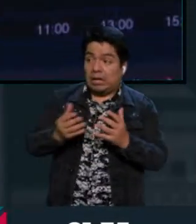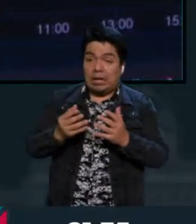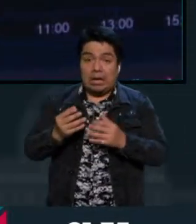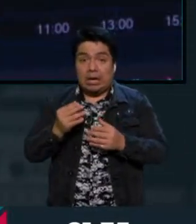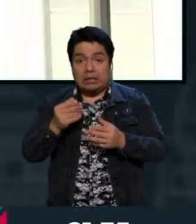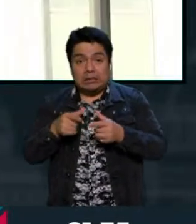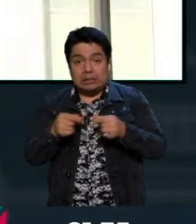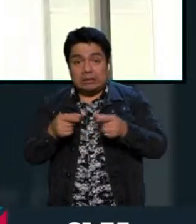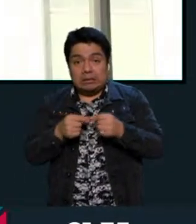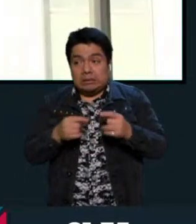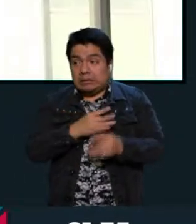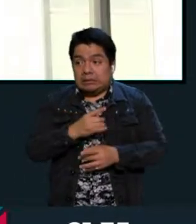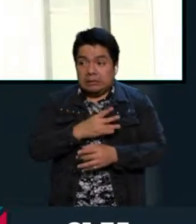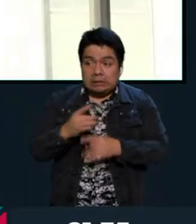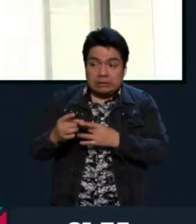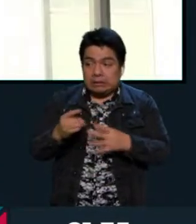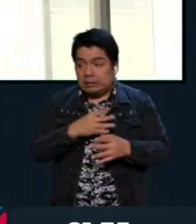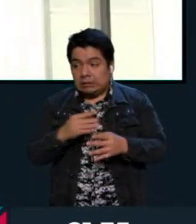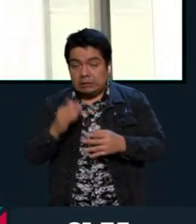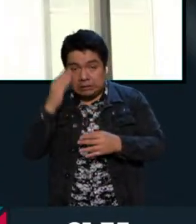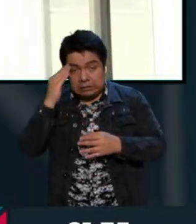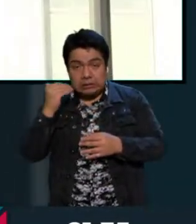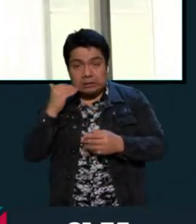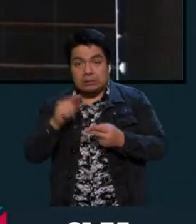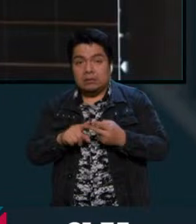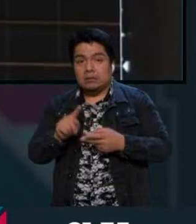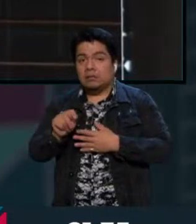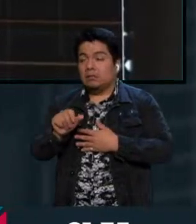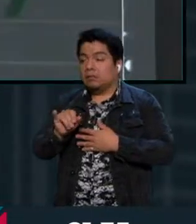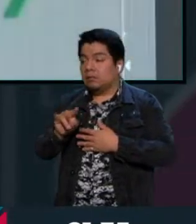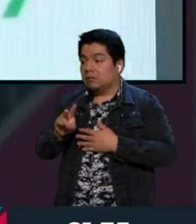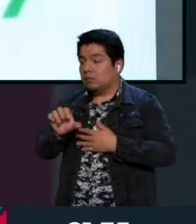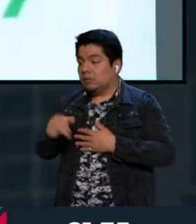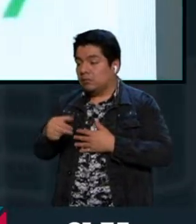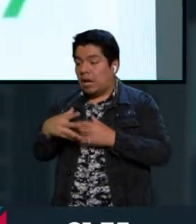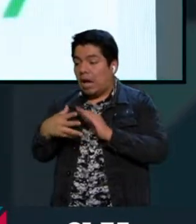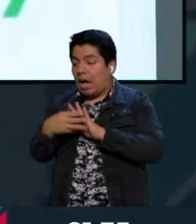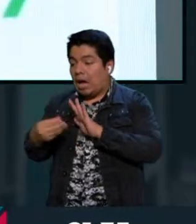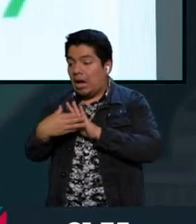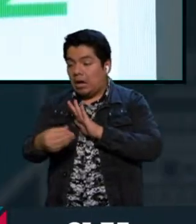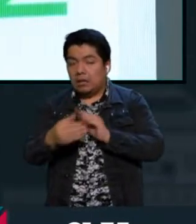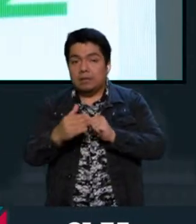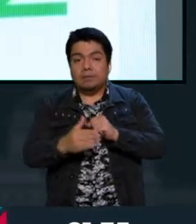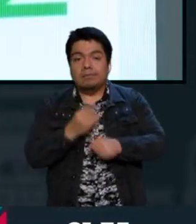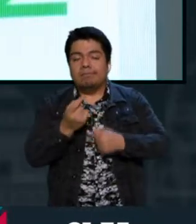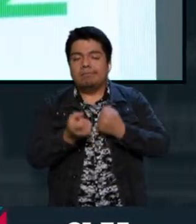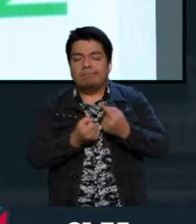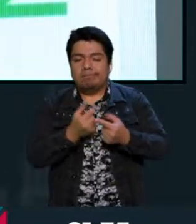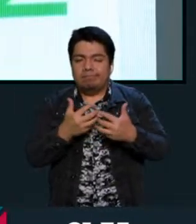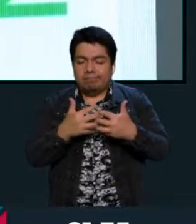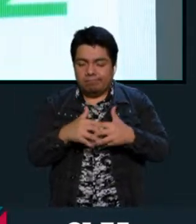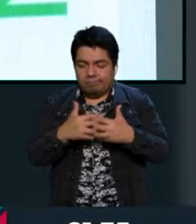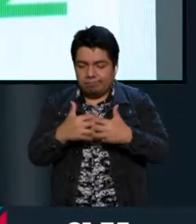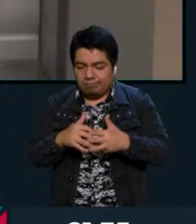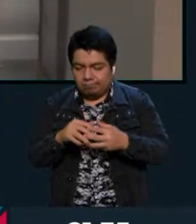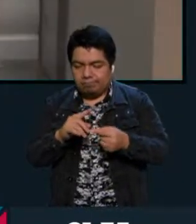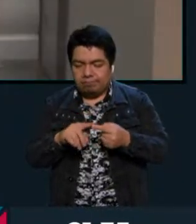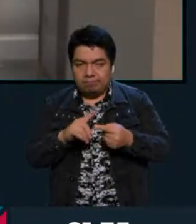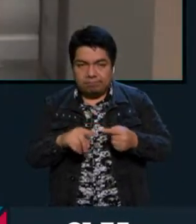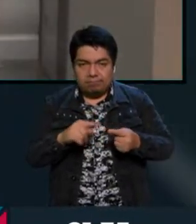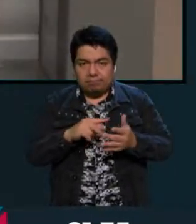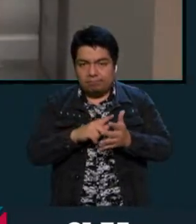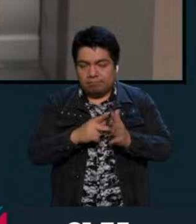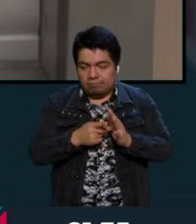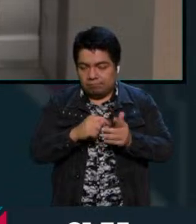Japón y eso se contagia a Corea y a Taiwán, ¿no? Y sobre todo porque algunas empresas de semiconductores de alta tecnología